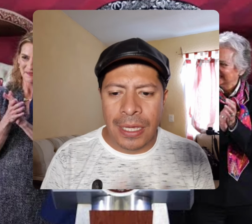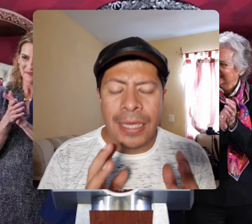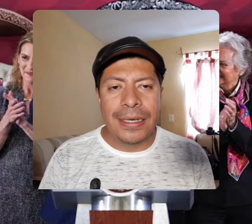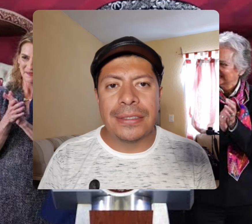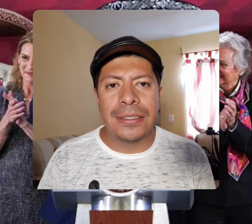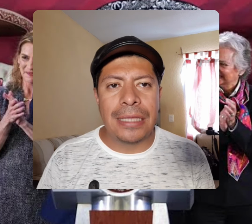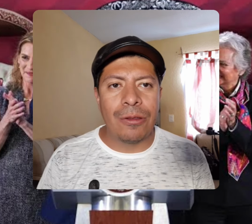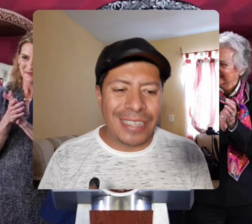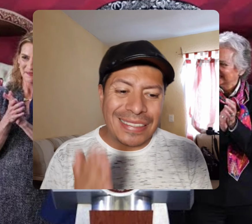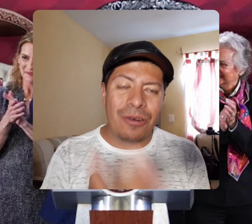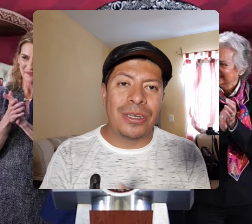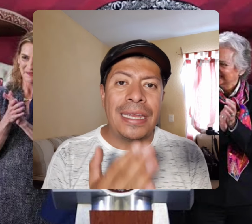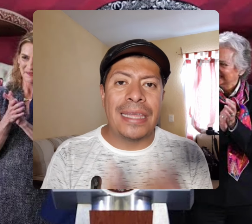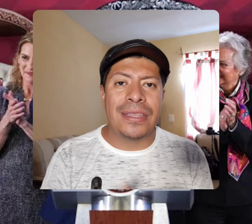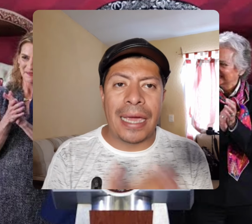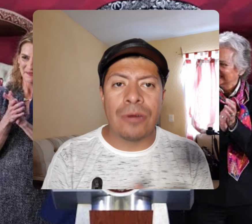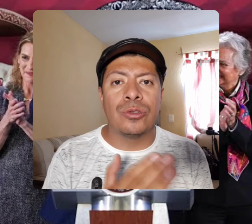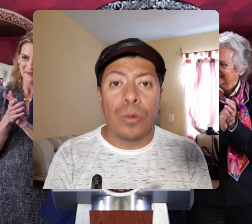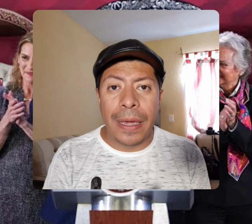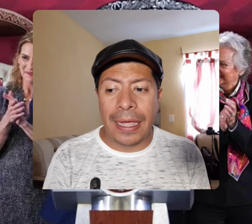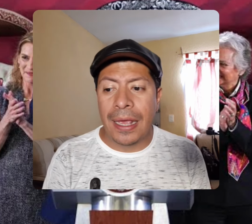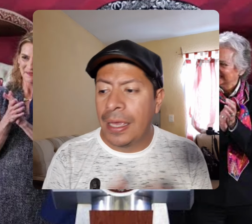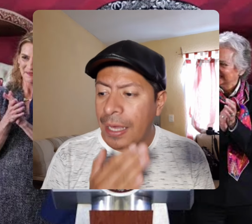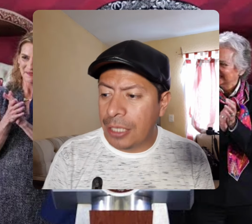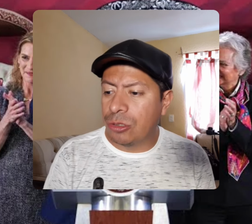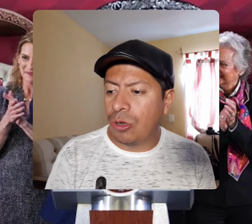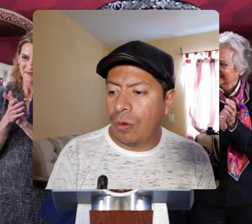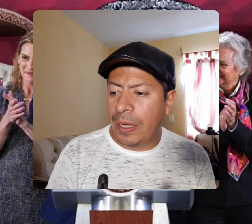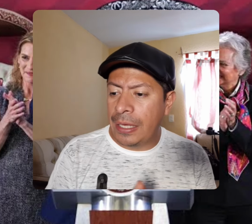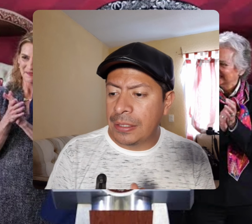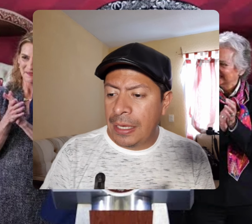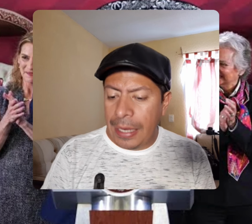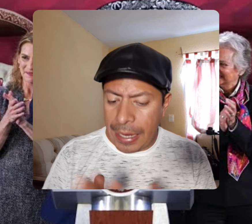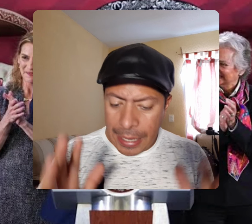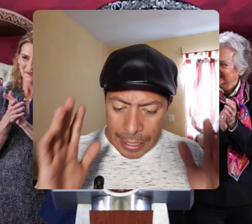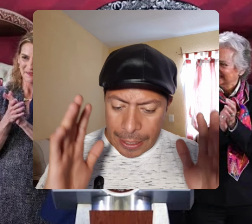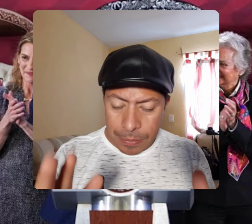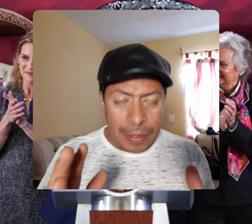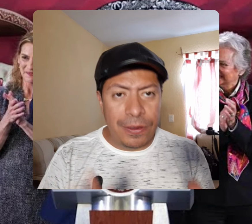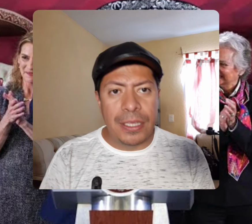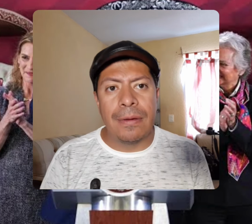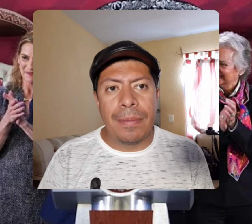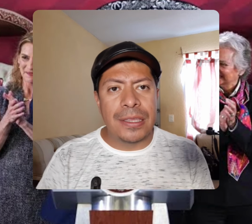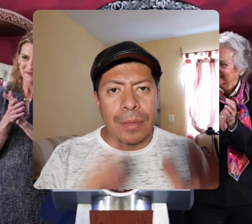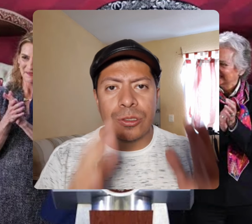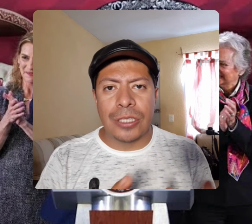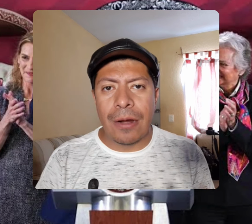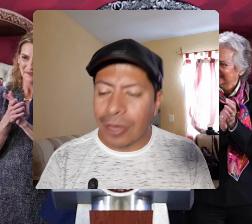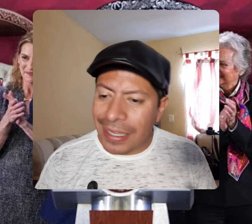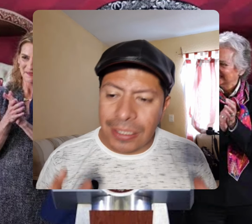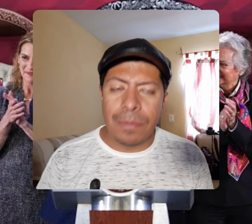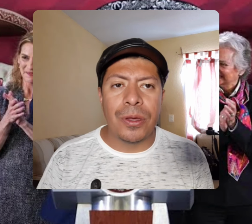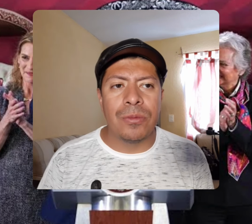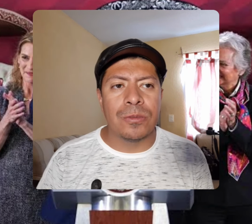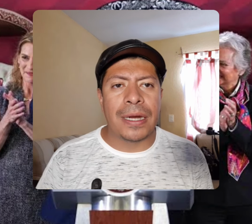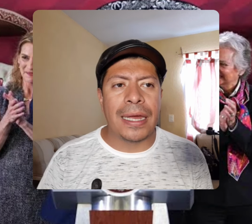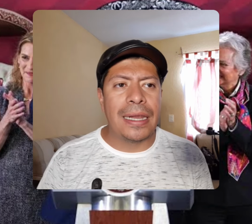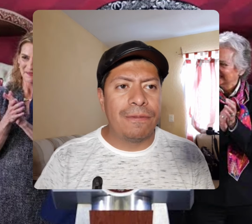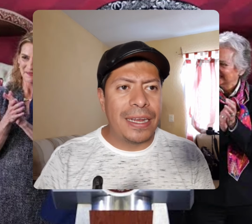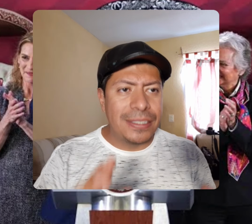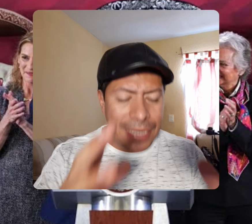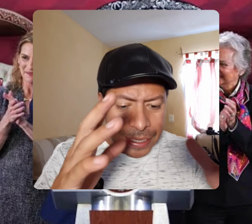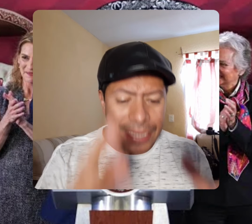más necesitados del salón y le entregaron su beca. Estos jóvenes definitivamente mostraron que sí podemos